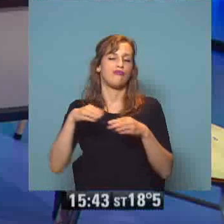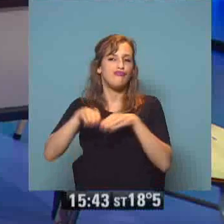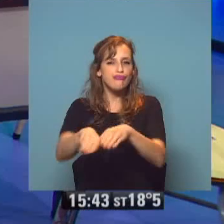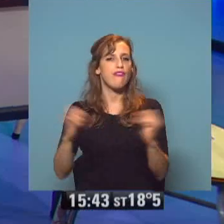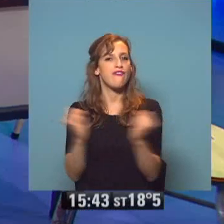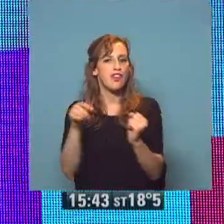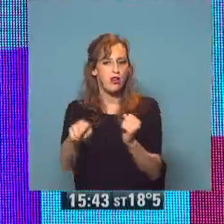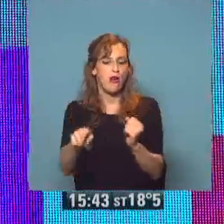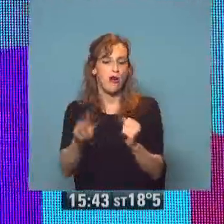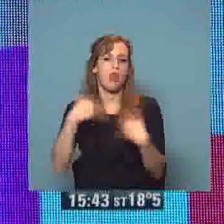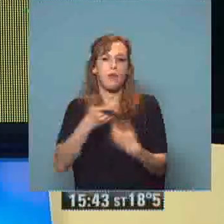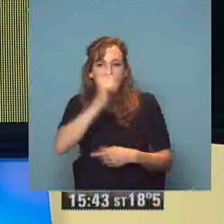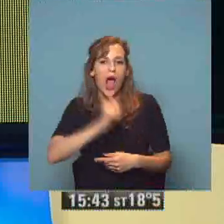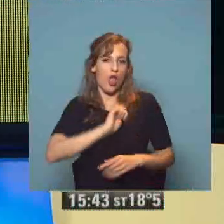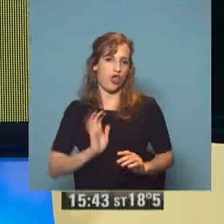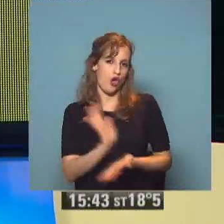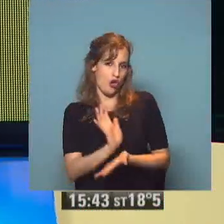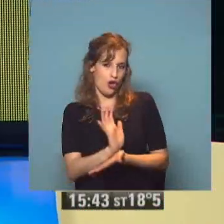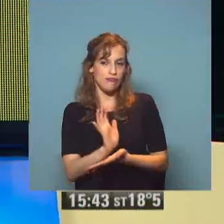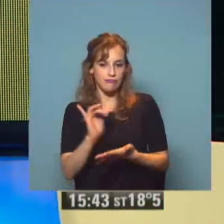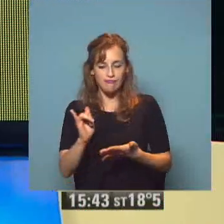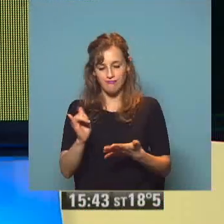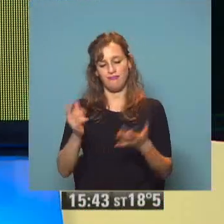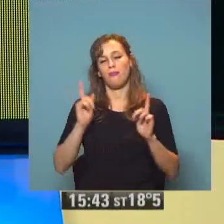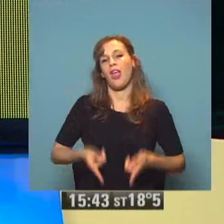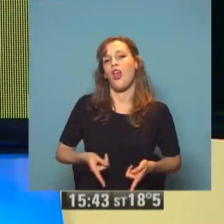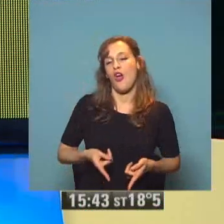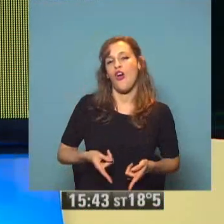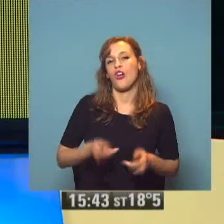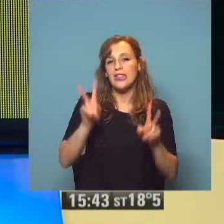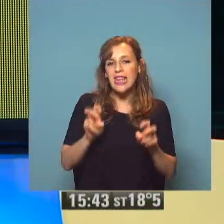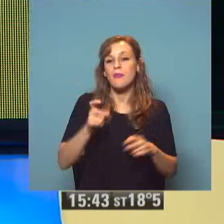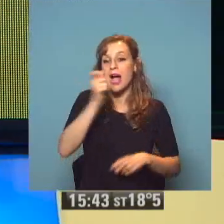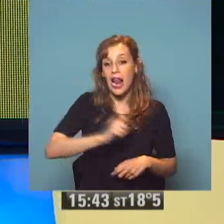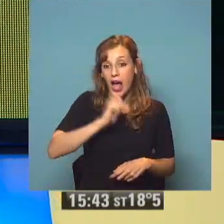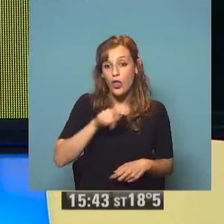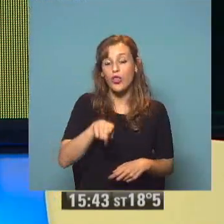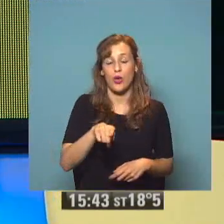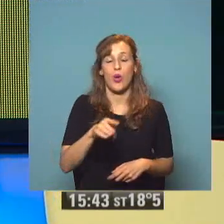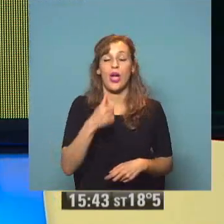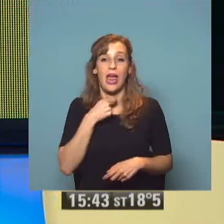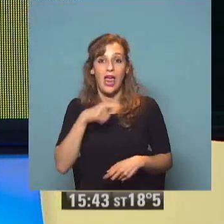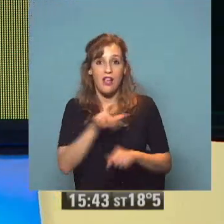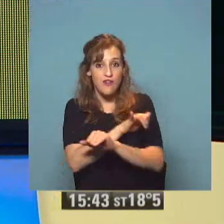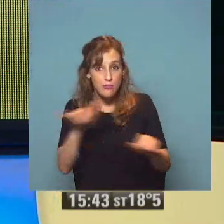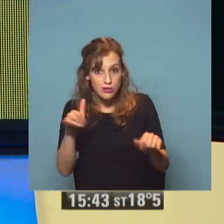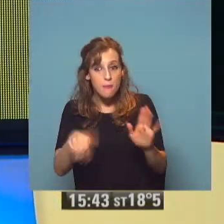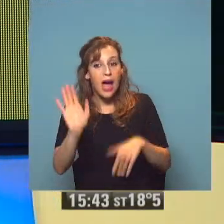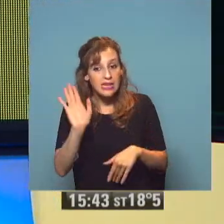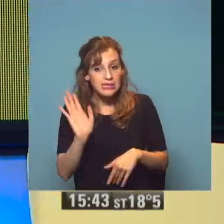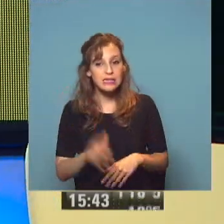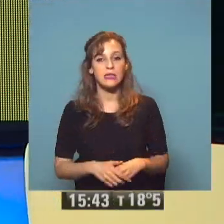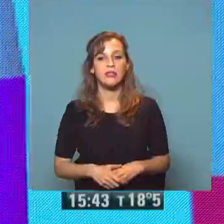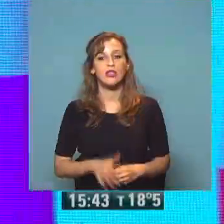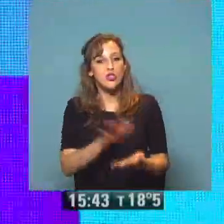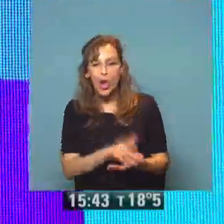les cuento cómo me fue. Pero del helado, les quería contar que si quieren encontrar más información. ¿Del helado? O record.